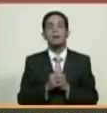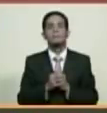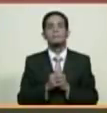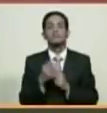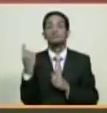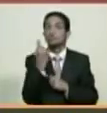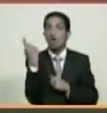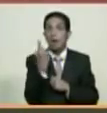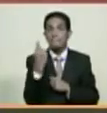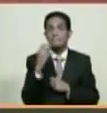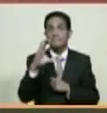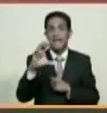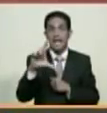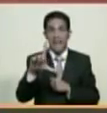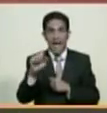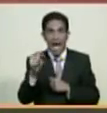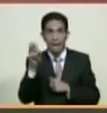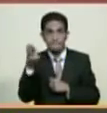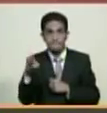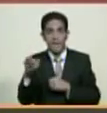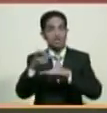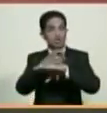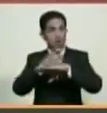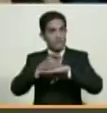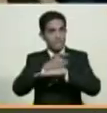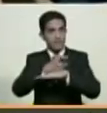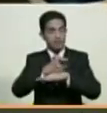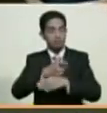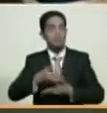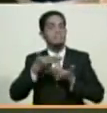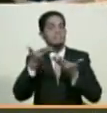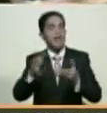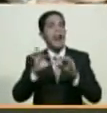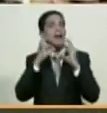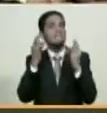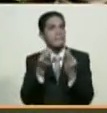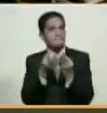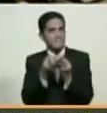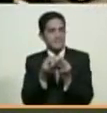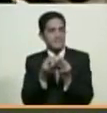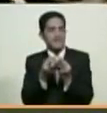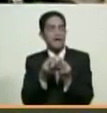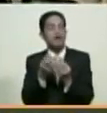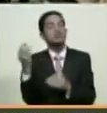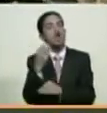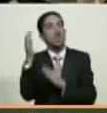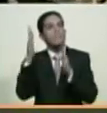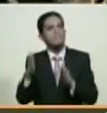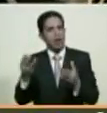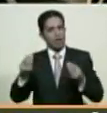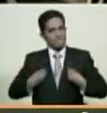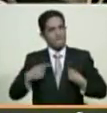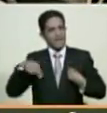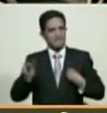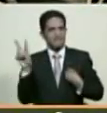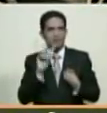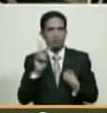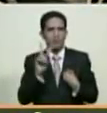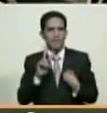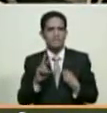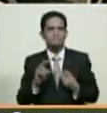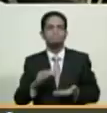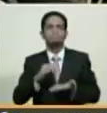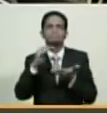el gobierno bolivariano entrega a las familias de colombianos, de ecuatorianos y de peruanos